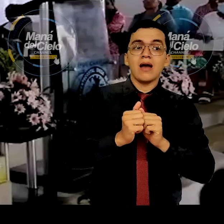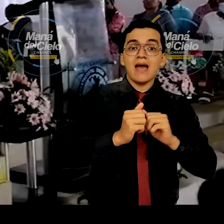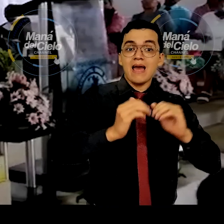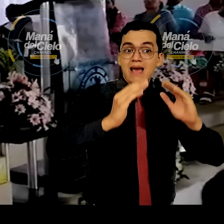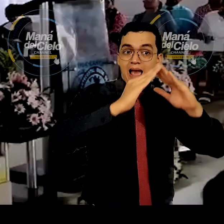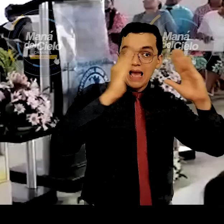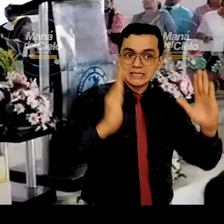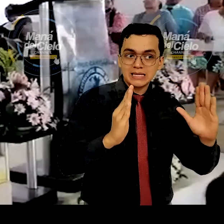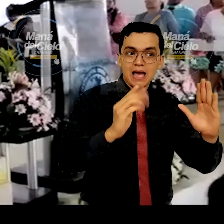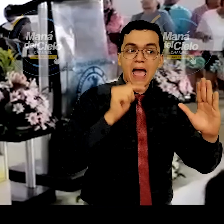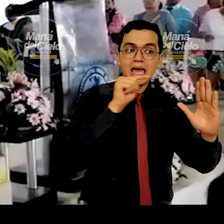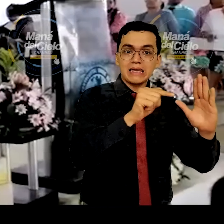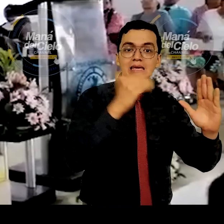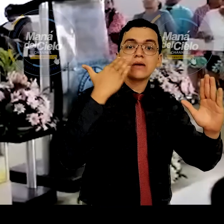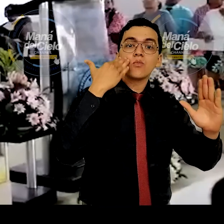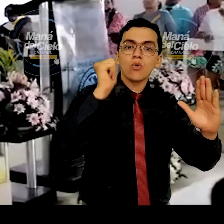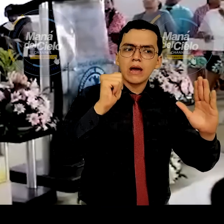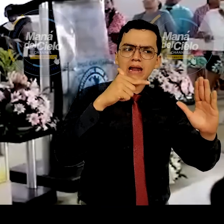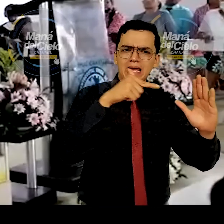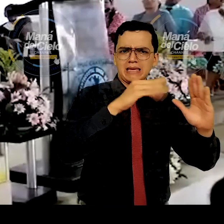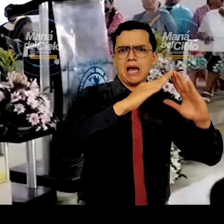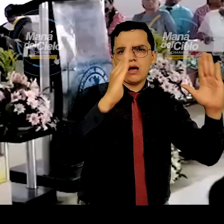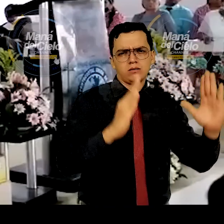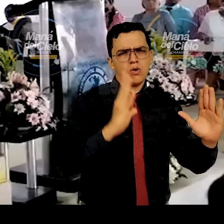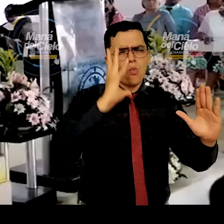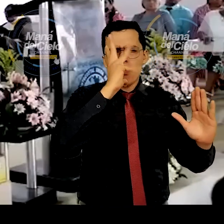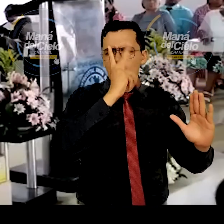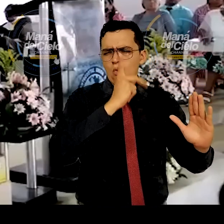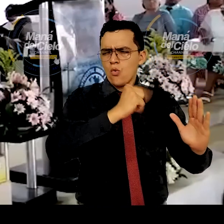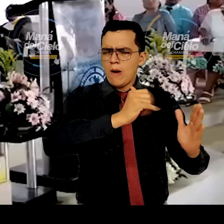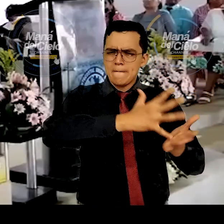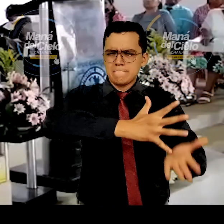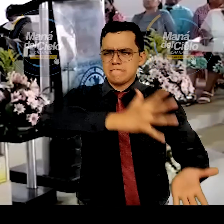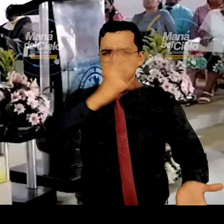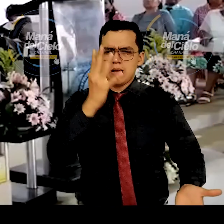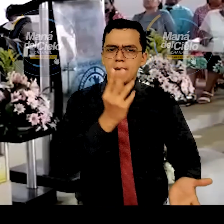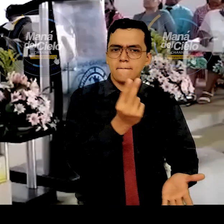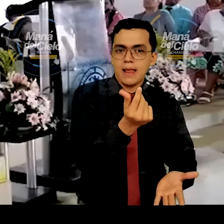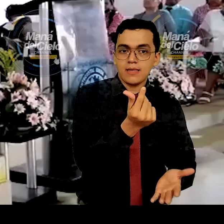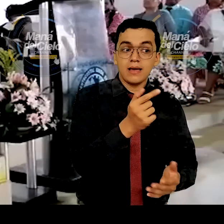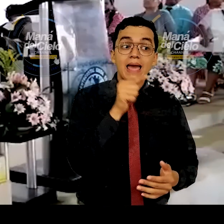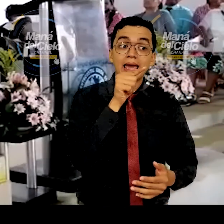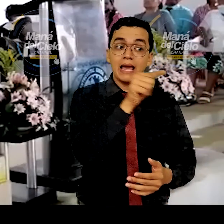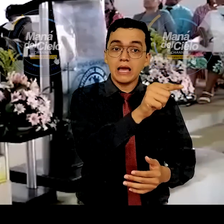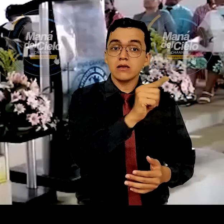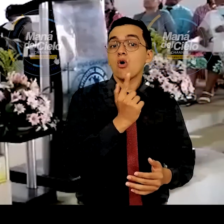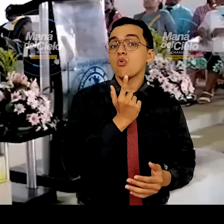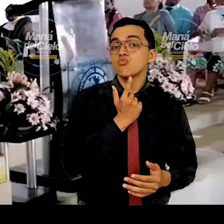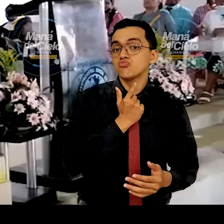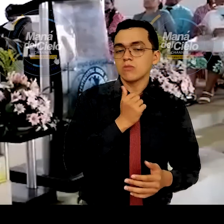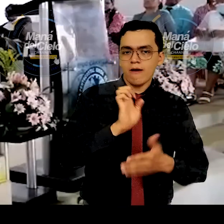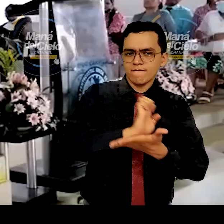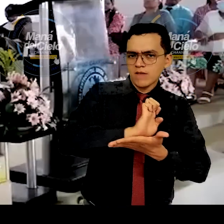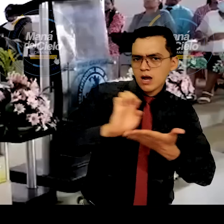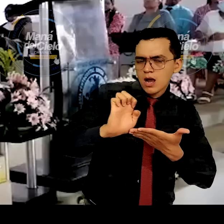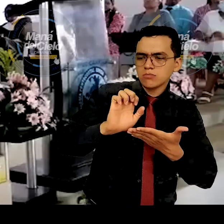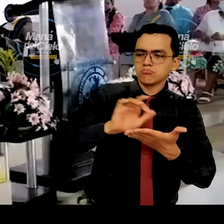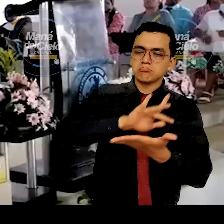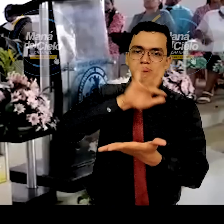mansión, una casa muy especial. Y ella empezó a venir al evangelio. Y el